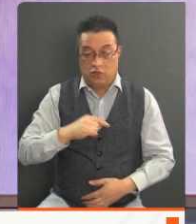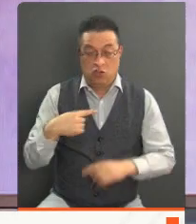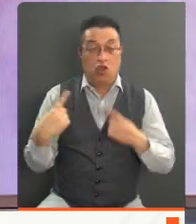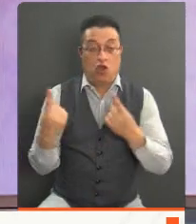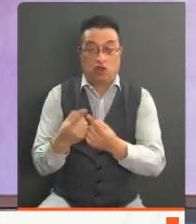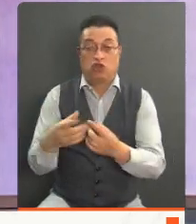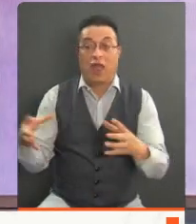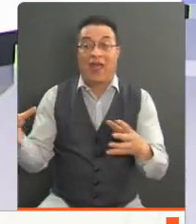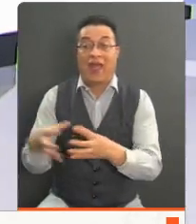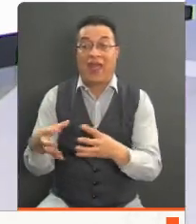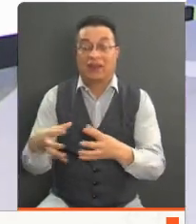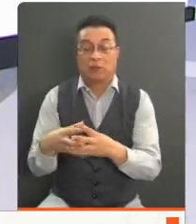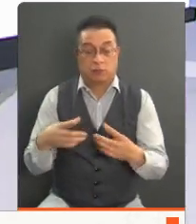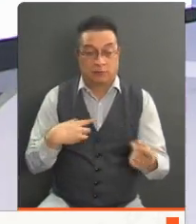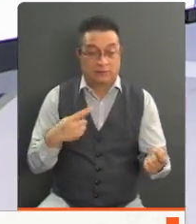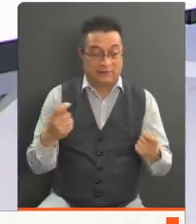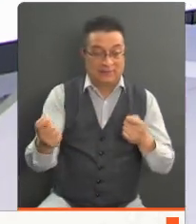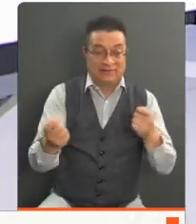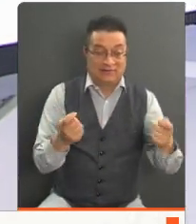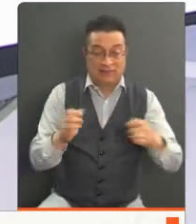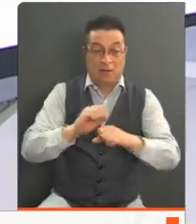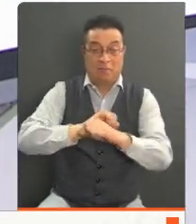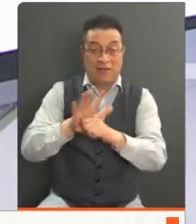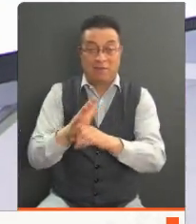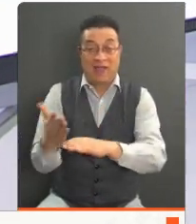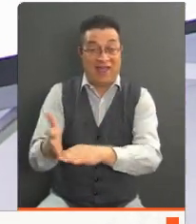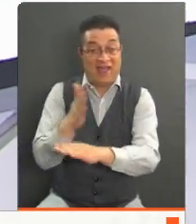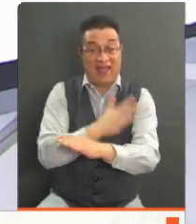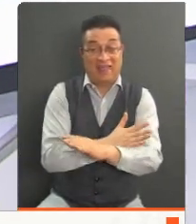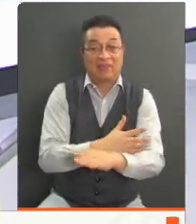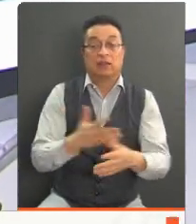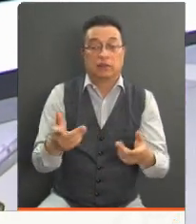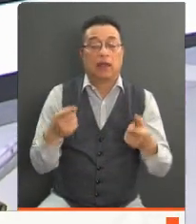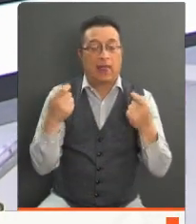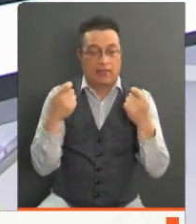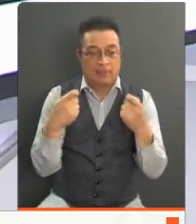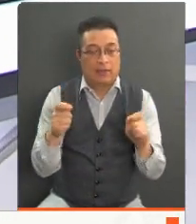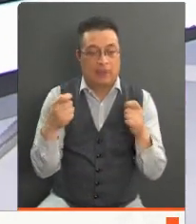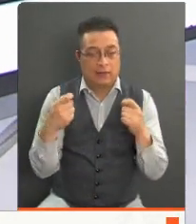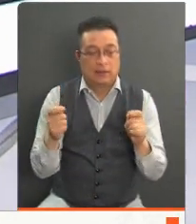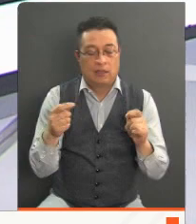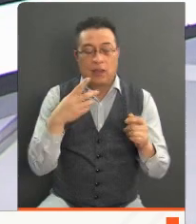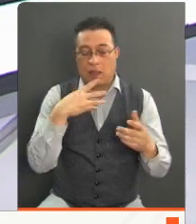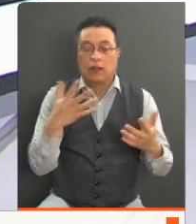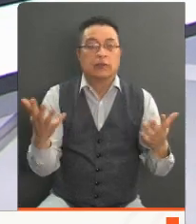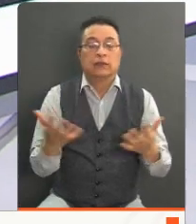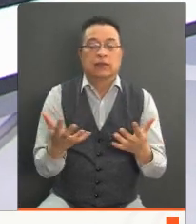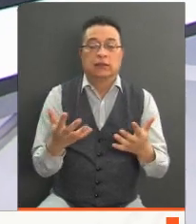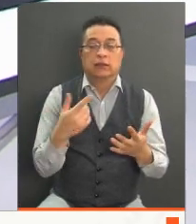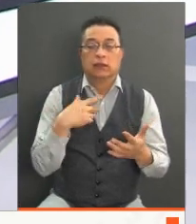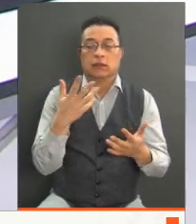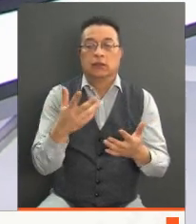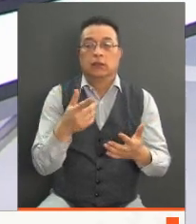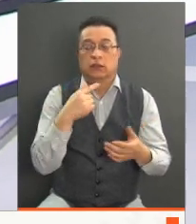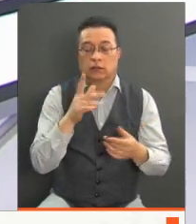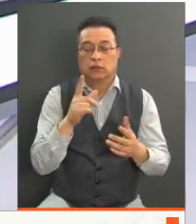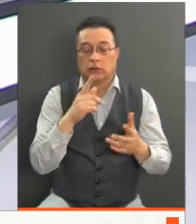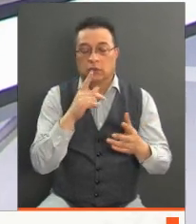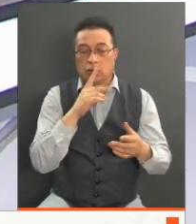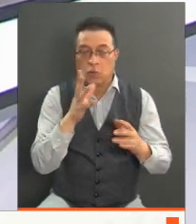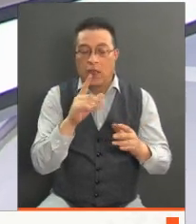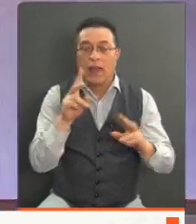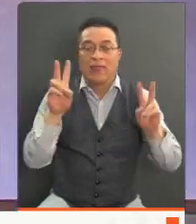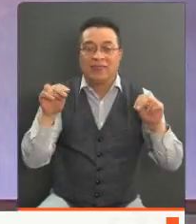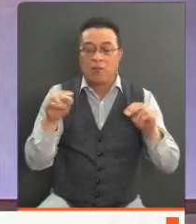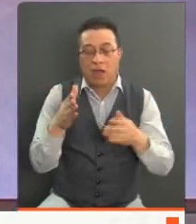manejamos la pandemia antes es que se trató de bajar un poco el o de sacar el tema